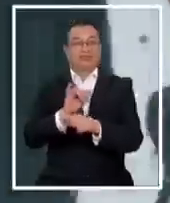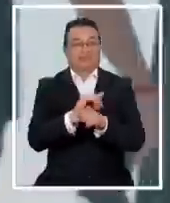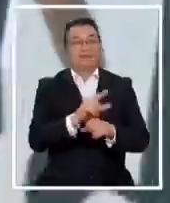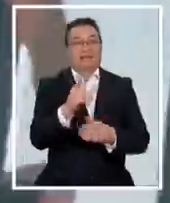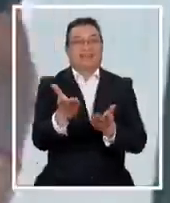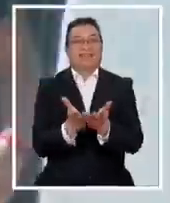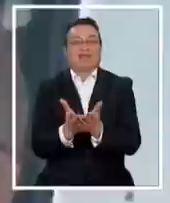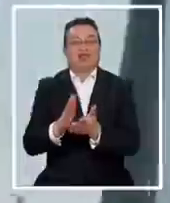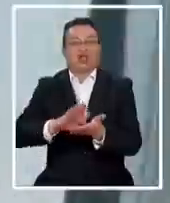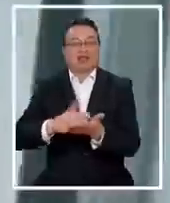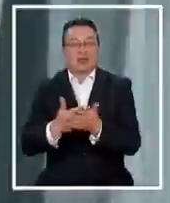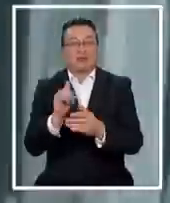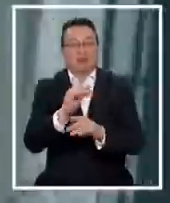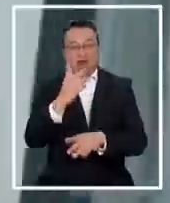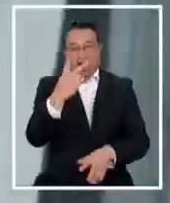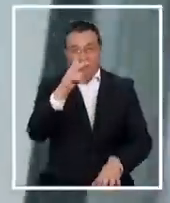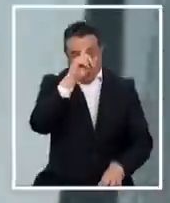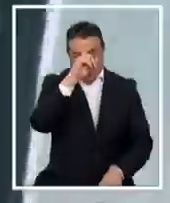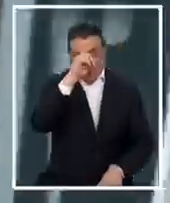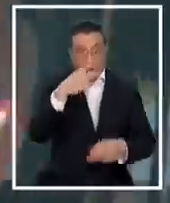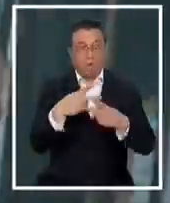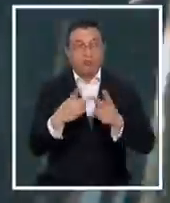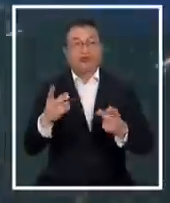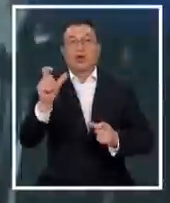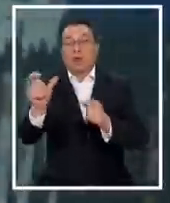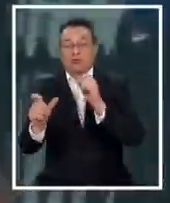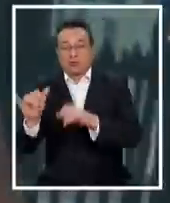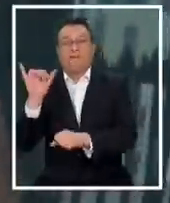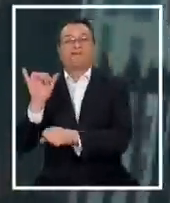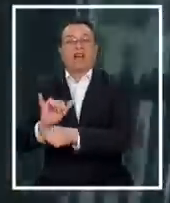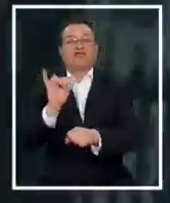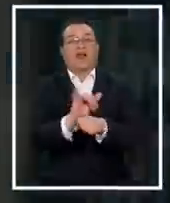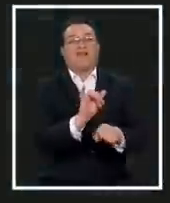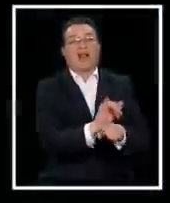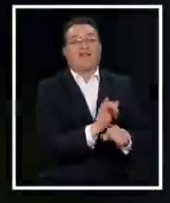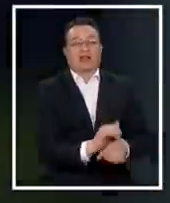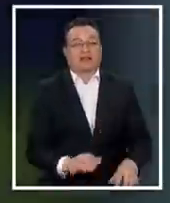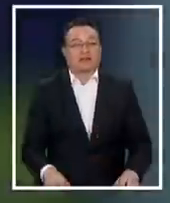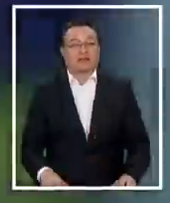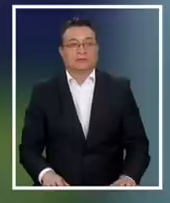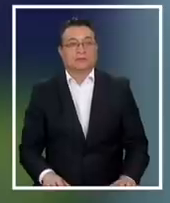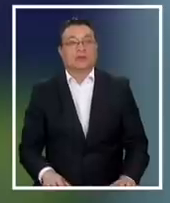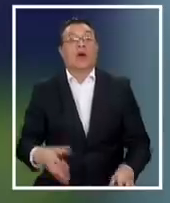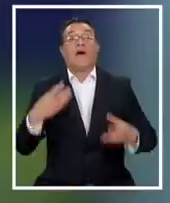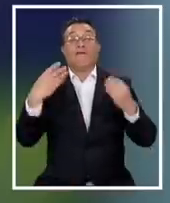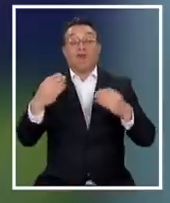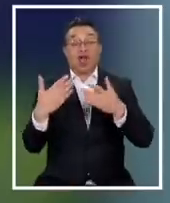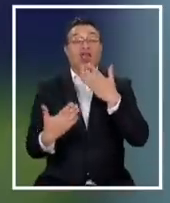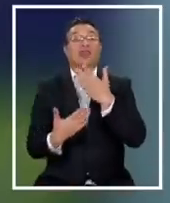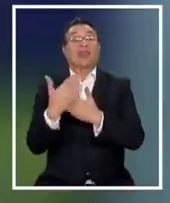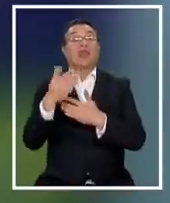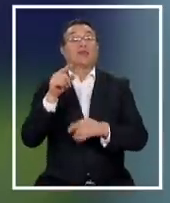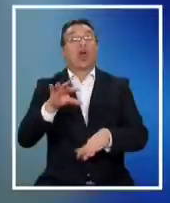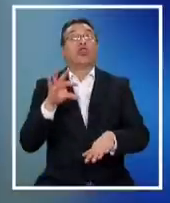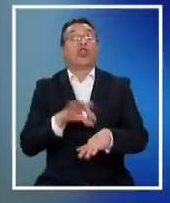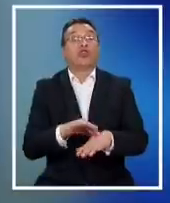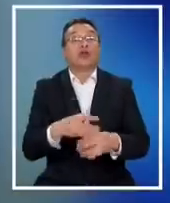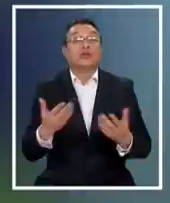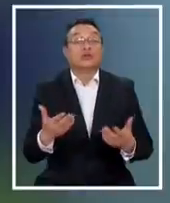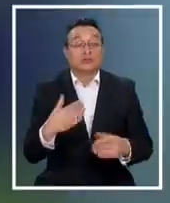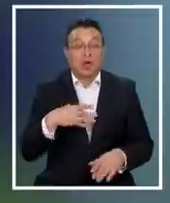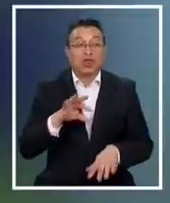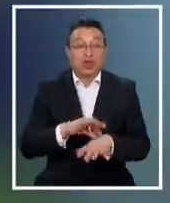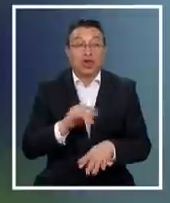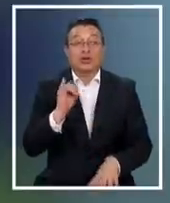servicio de salud, a 2 hospitales públicos y a sus pacientes. Muy buenos días, ¿me escucha el doctor? ¿Con el